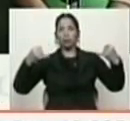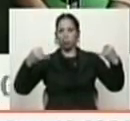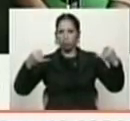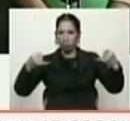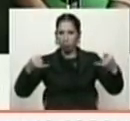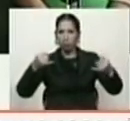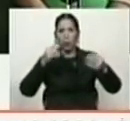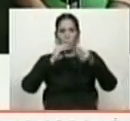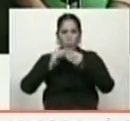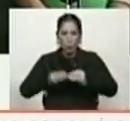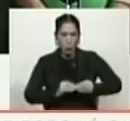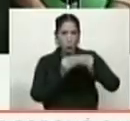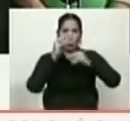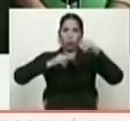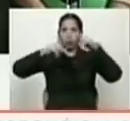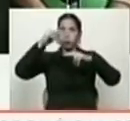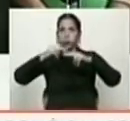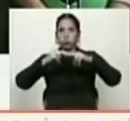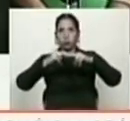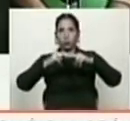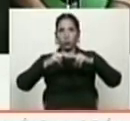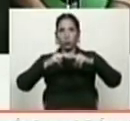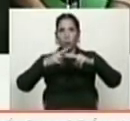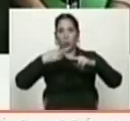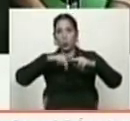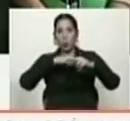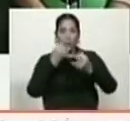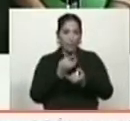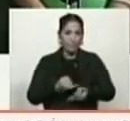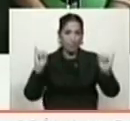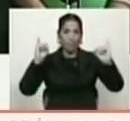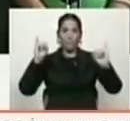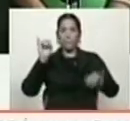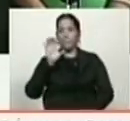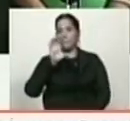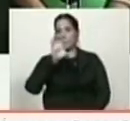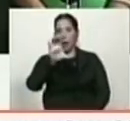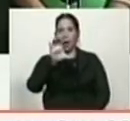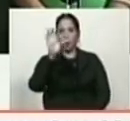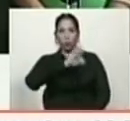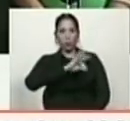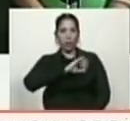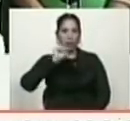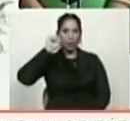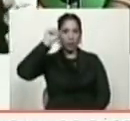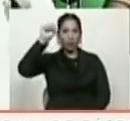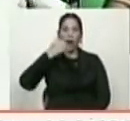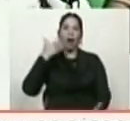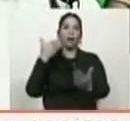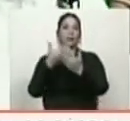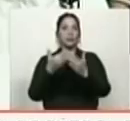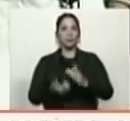la construcción de nuestra independencia y la patria socialista. Muchas gracias.